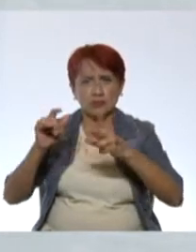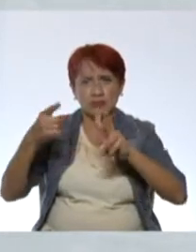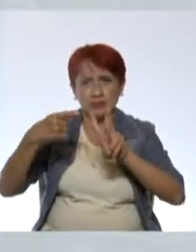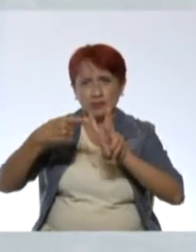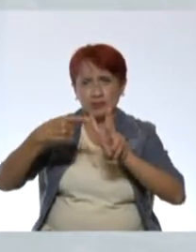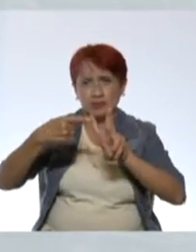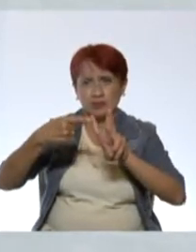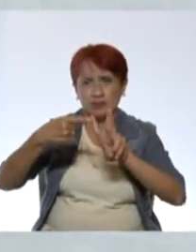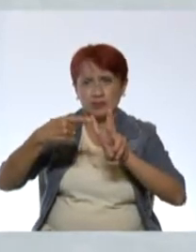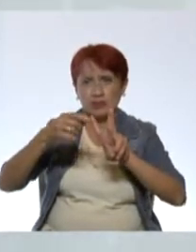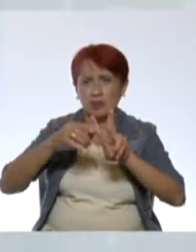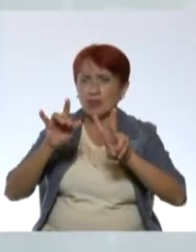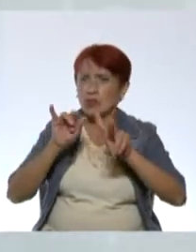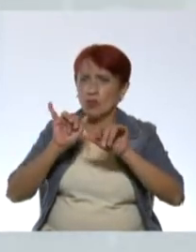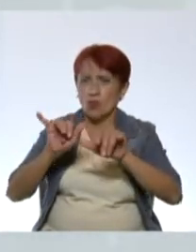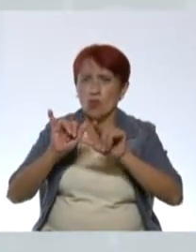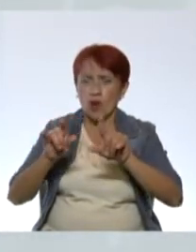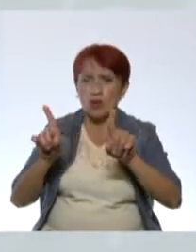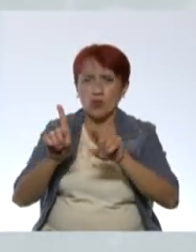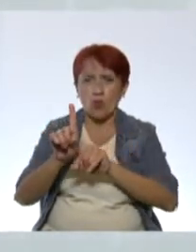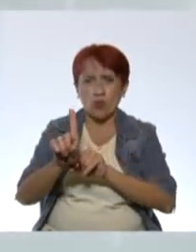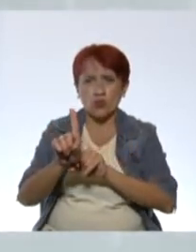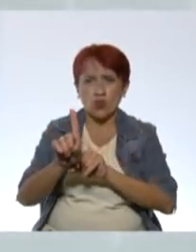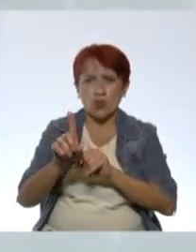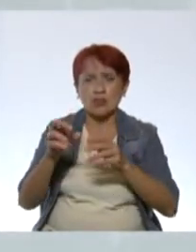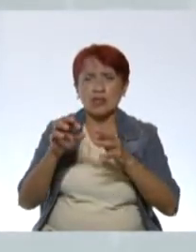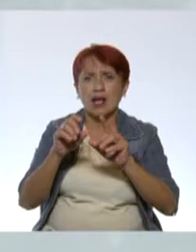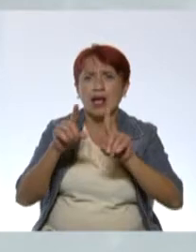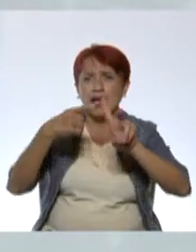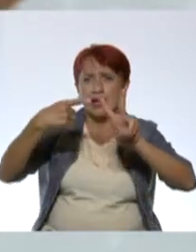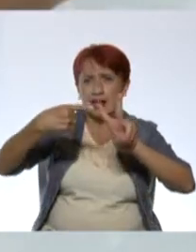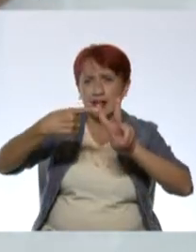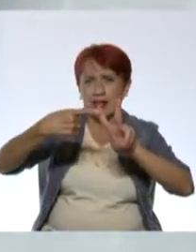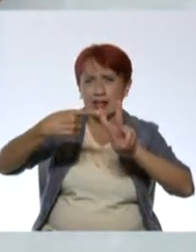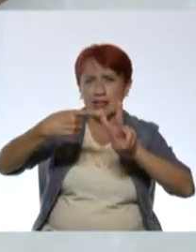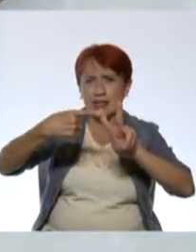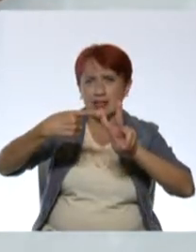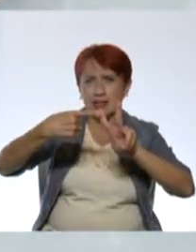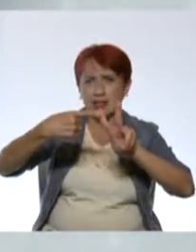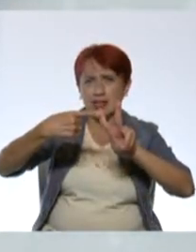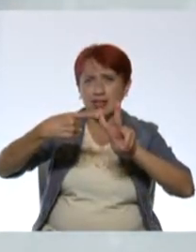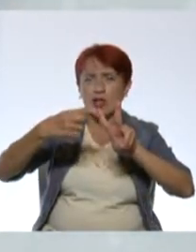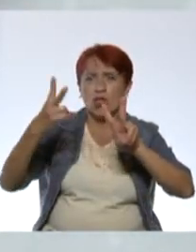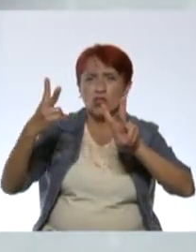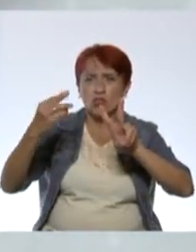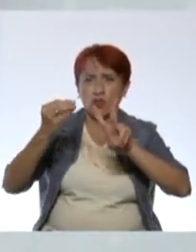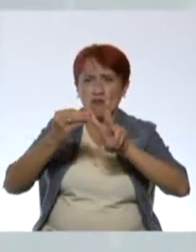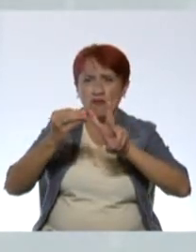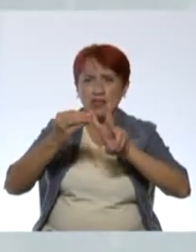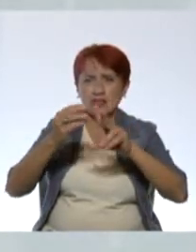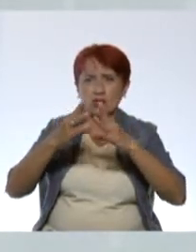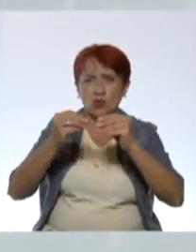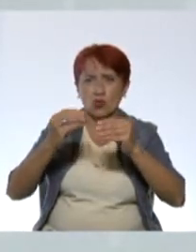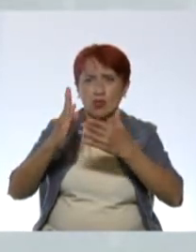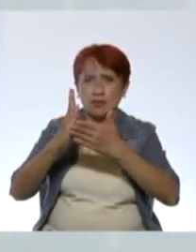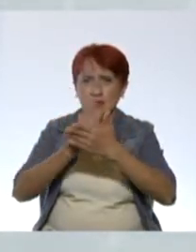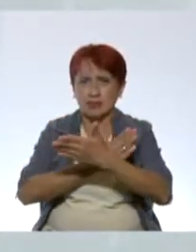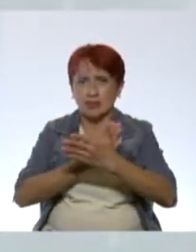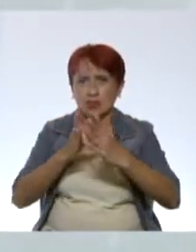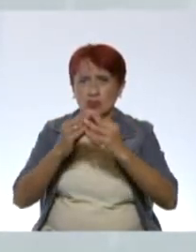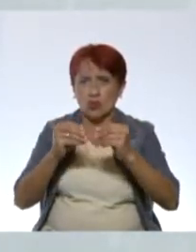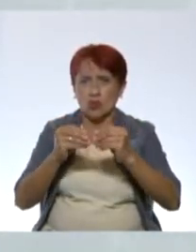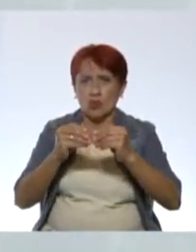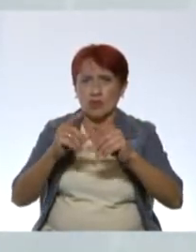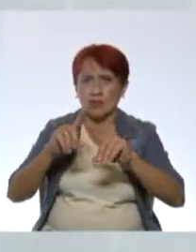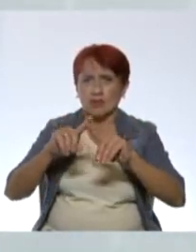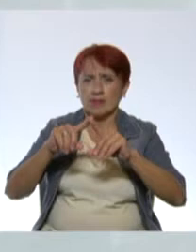siendo 1. Más, tenemos una raíz cuadrada con un exponente cuadrado, el exponente me elimina la raíz